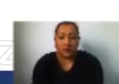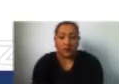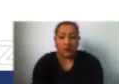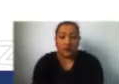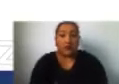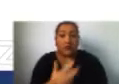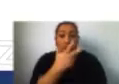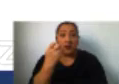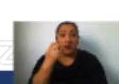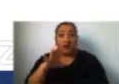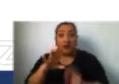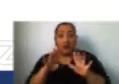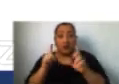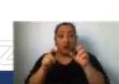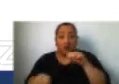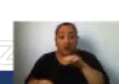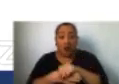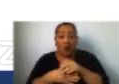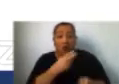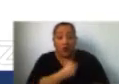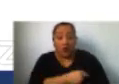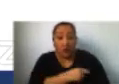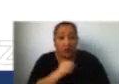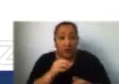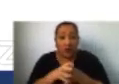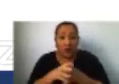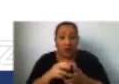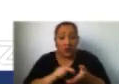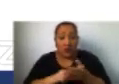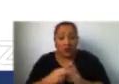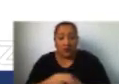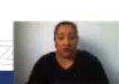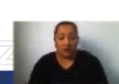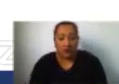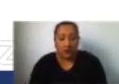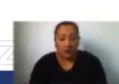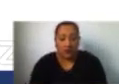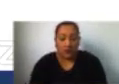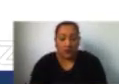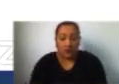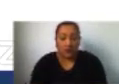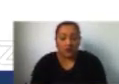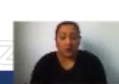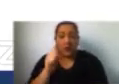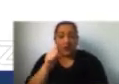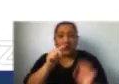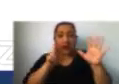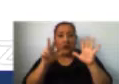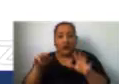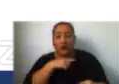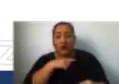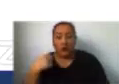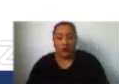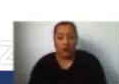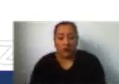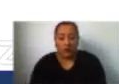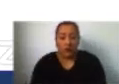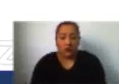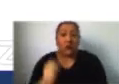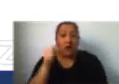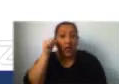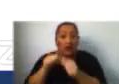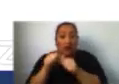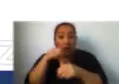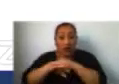359 hospitalizados, 48 personas en unidad de cuidados intensivos, 188 fallecidos. Recordemos que